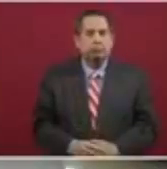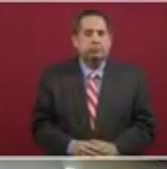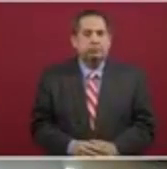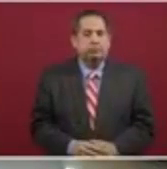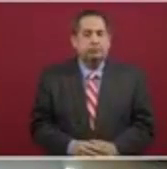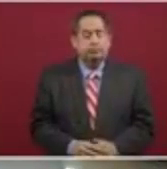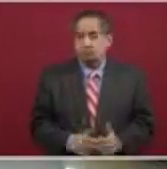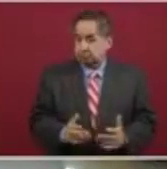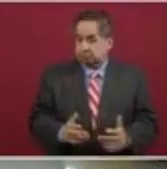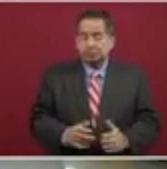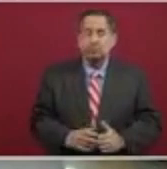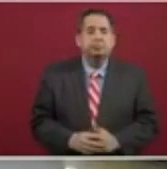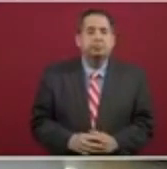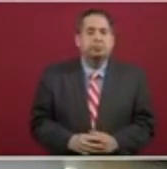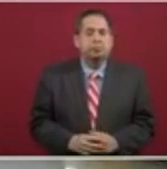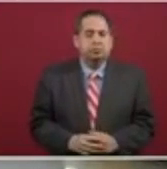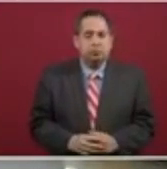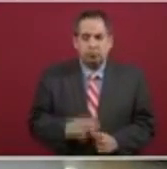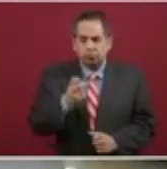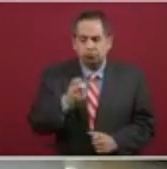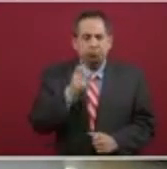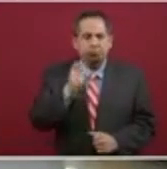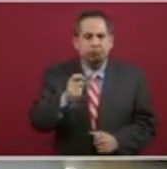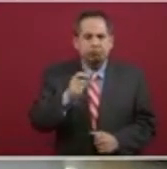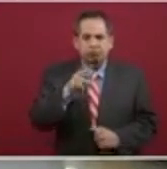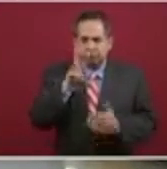Esto es un apoyo